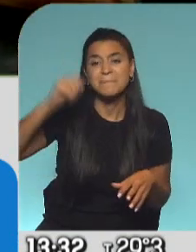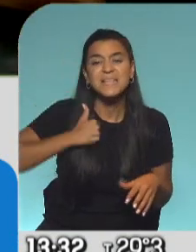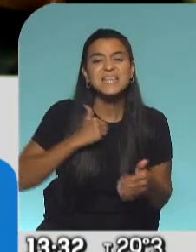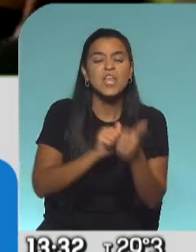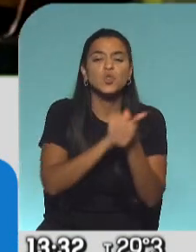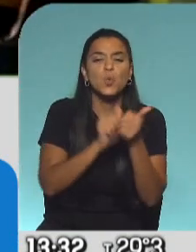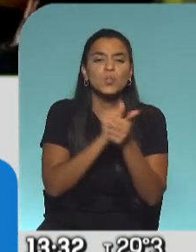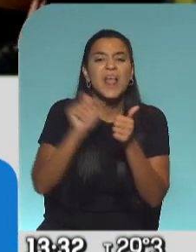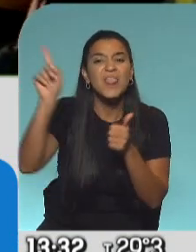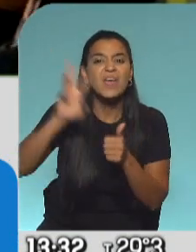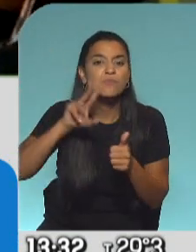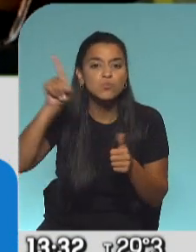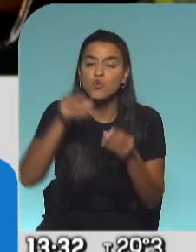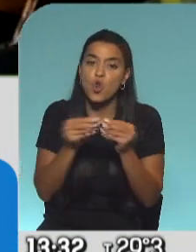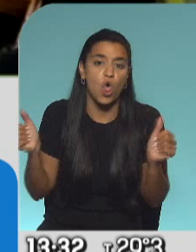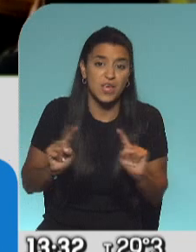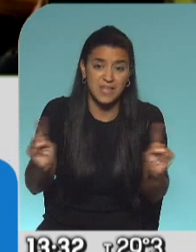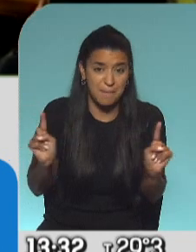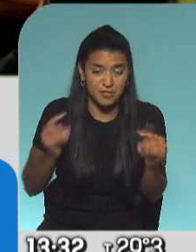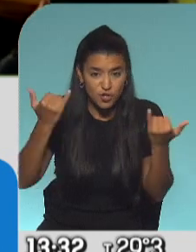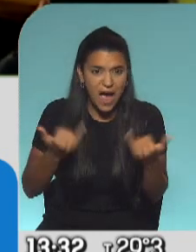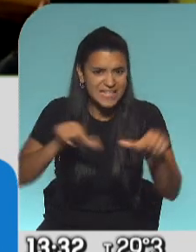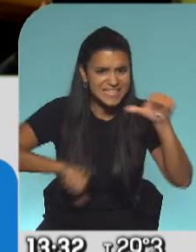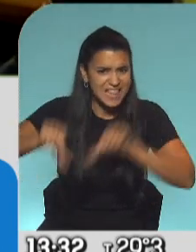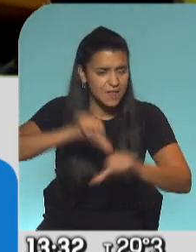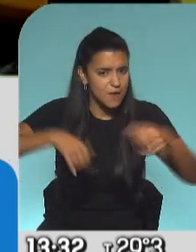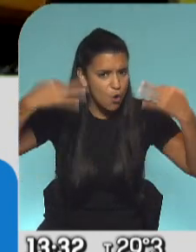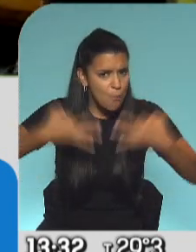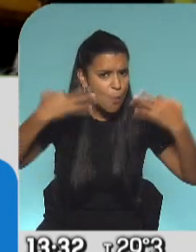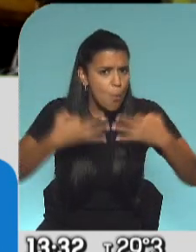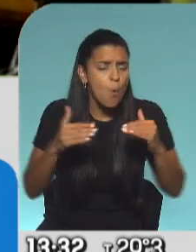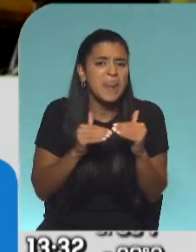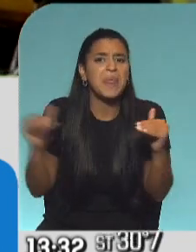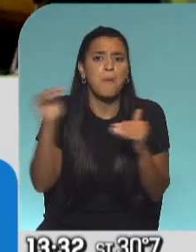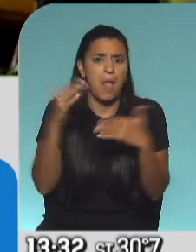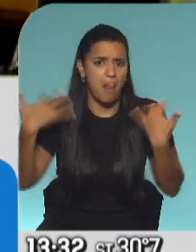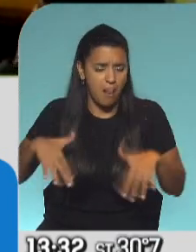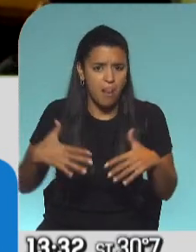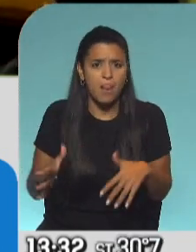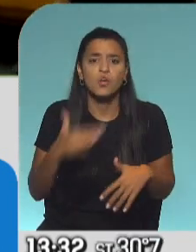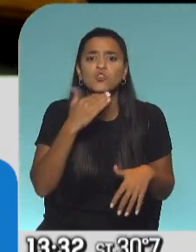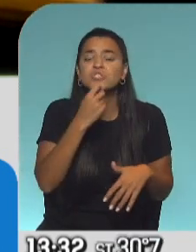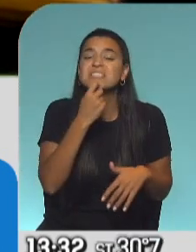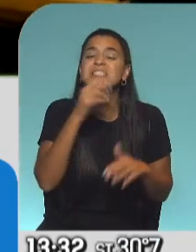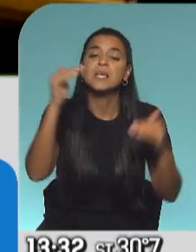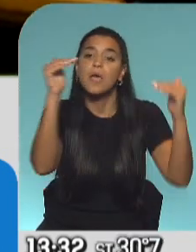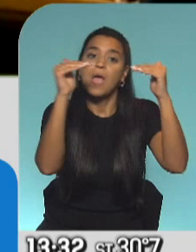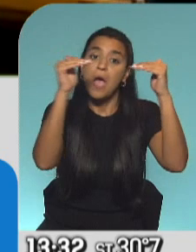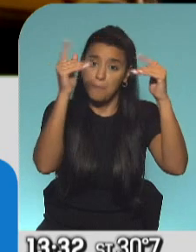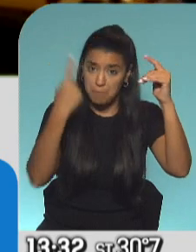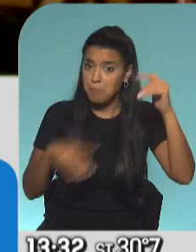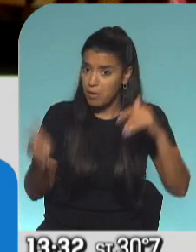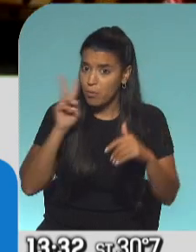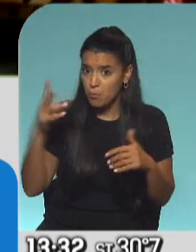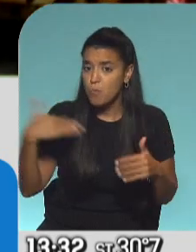industrial soviético no desapareció. Hay un nivel científico muy alto. No sé si para estar a la cabeza, pero que